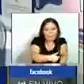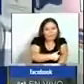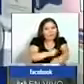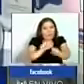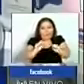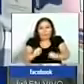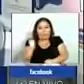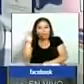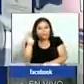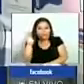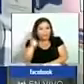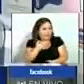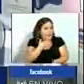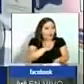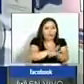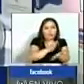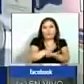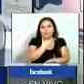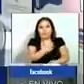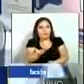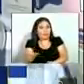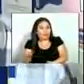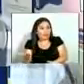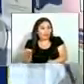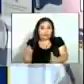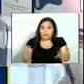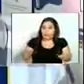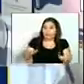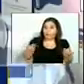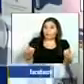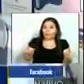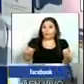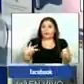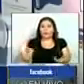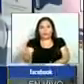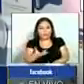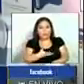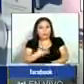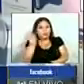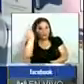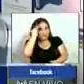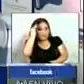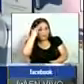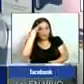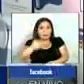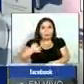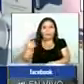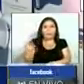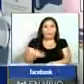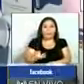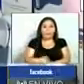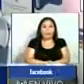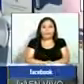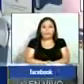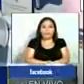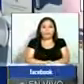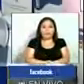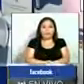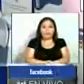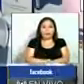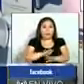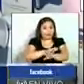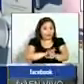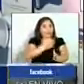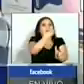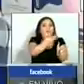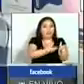para los insumos, entonces nosotros tenemos que saber para trabajar cuando el